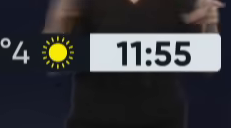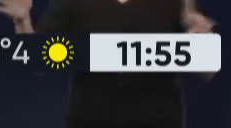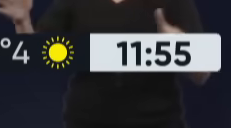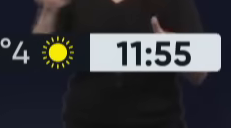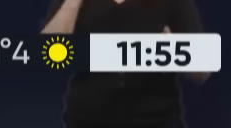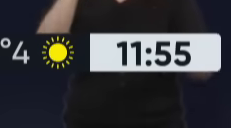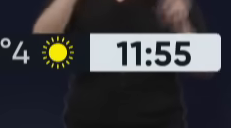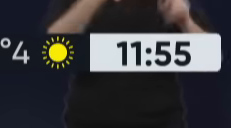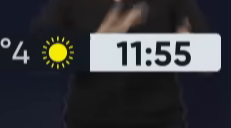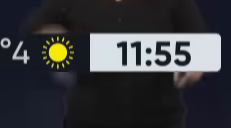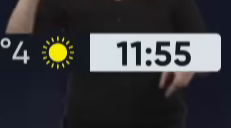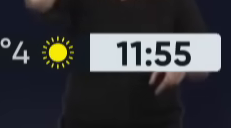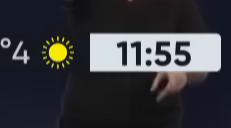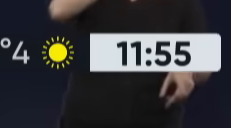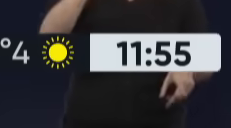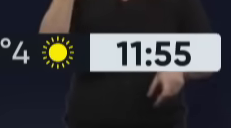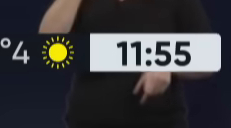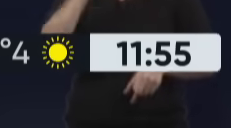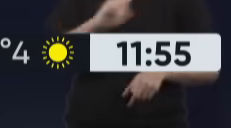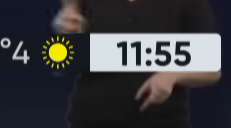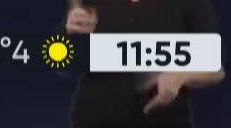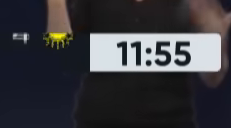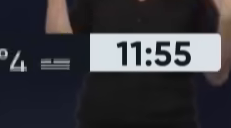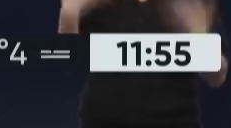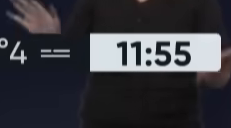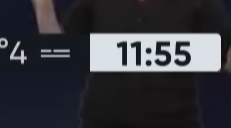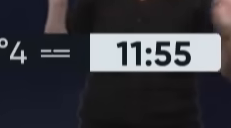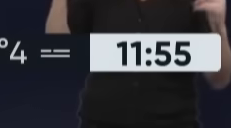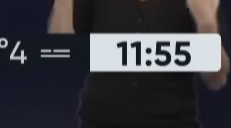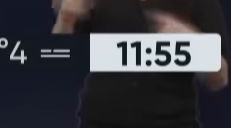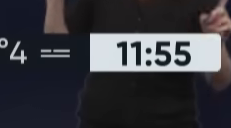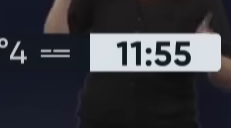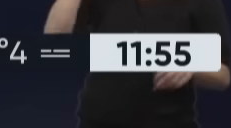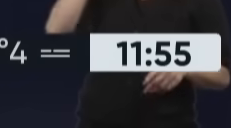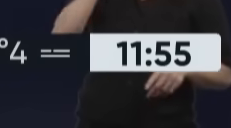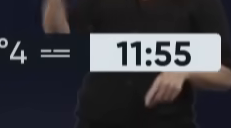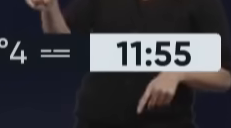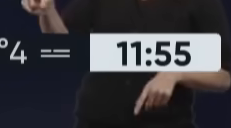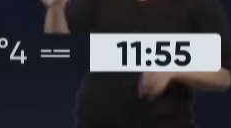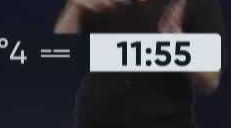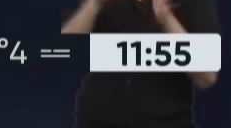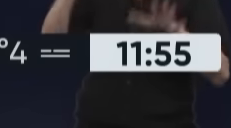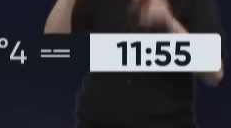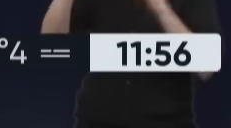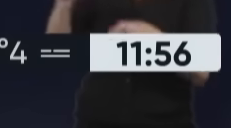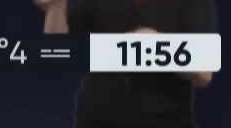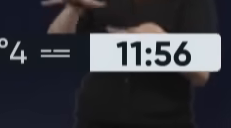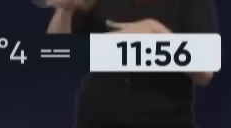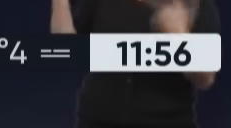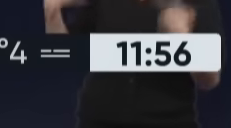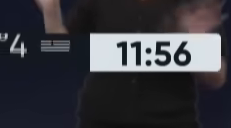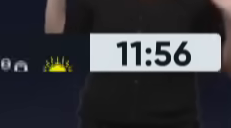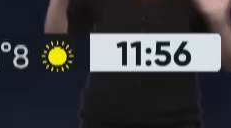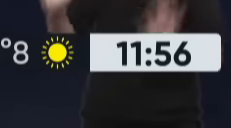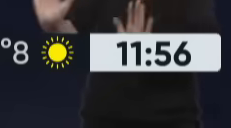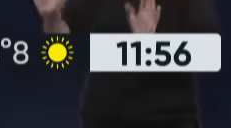menos el gobernador Kicillof. Pero bueno, nada que nos sorprenda. Y con respecto a